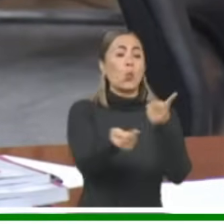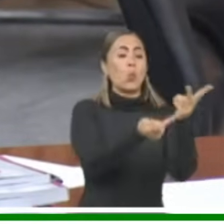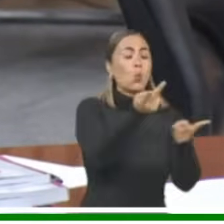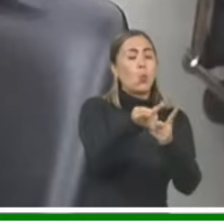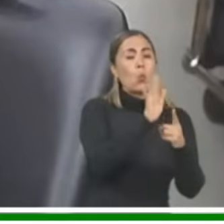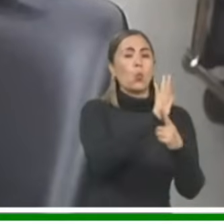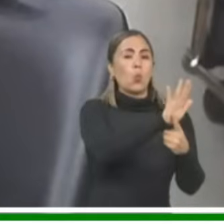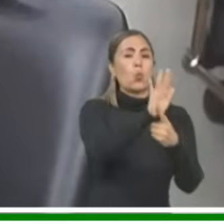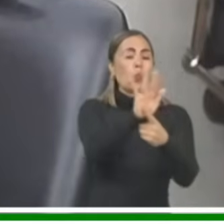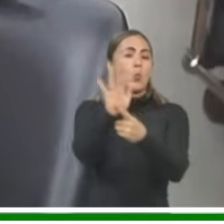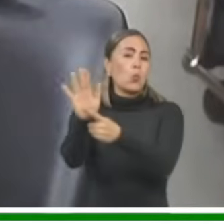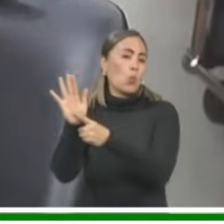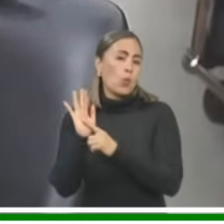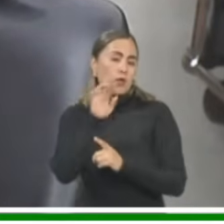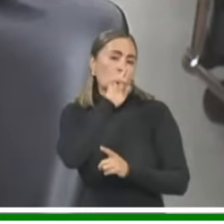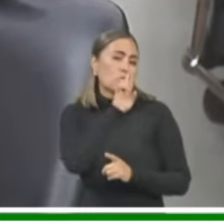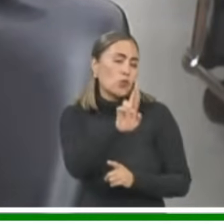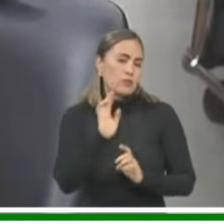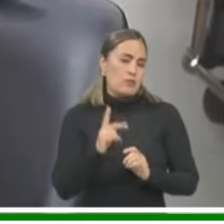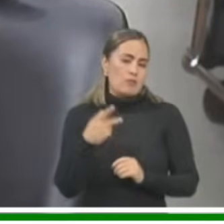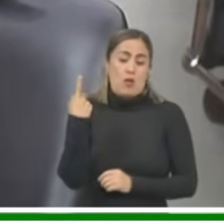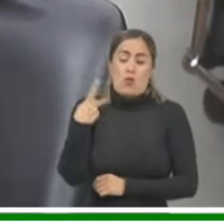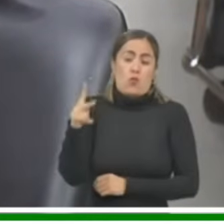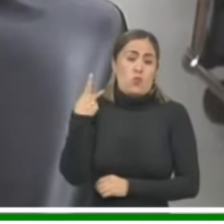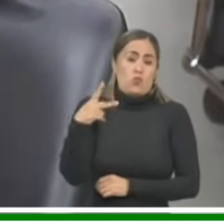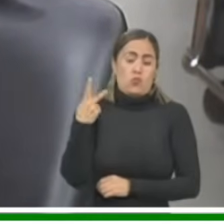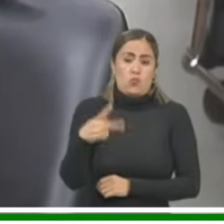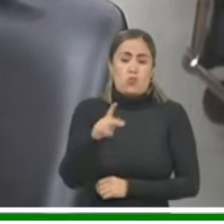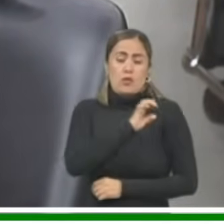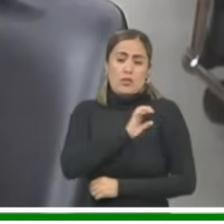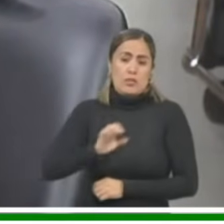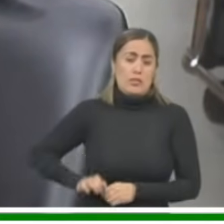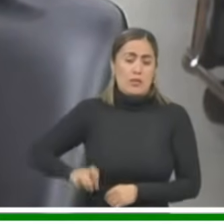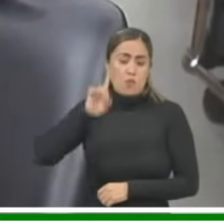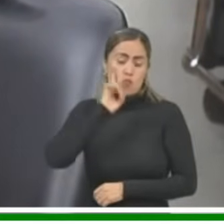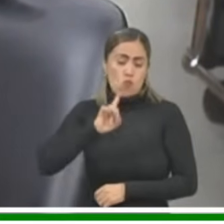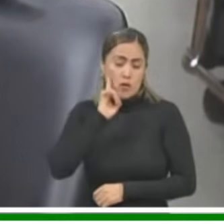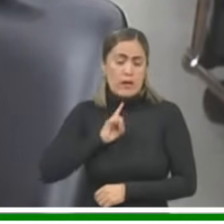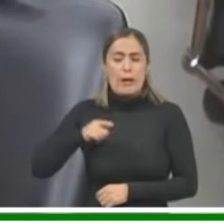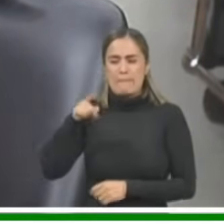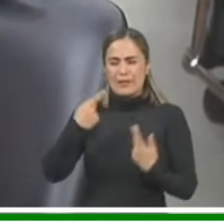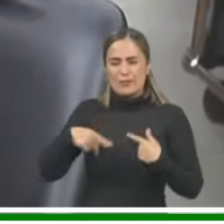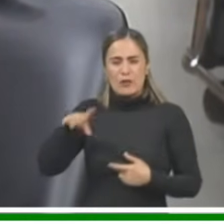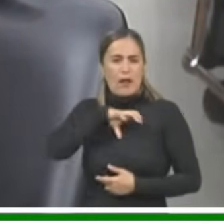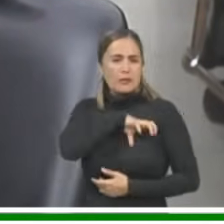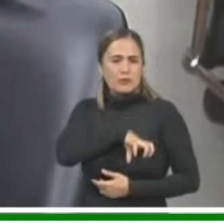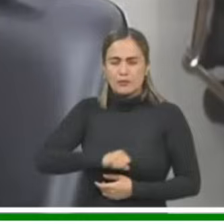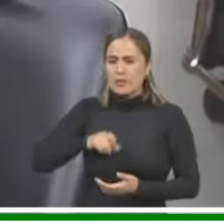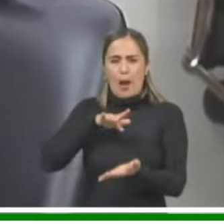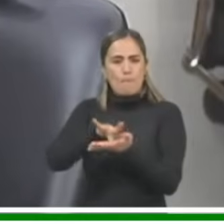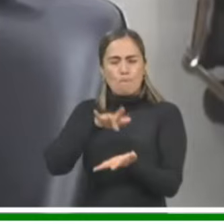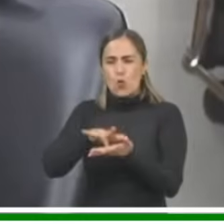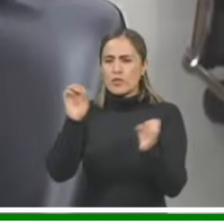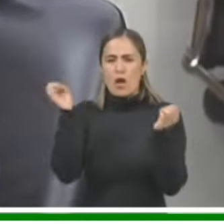indican que su candidata pues no tiene la preferencia de la ciudadanía. Eso, por más acuerdos que haya, va a